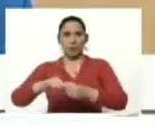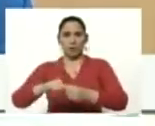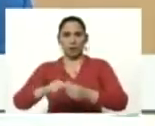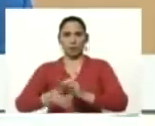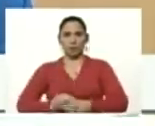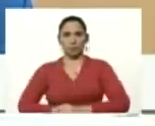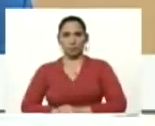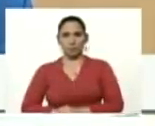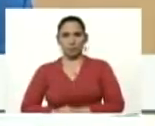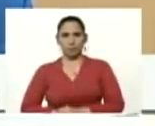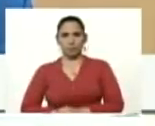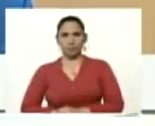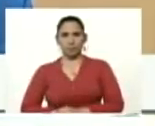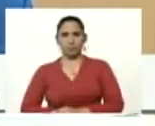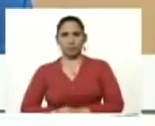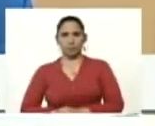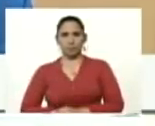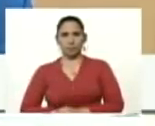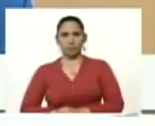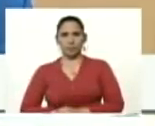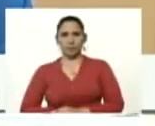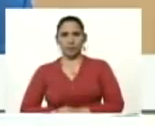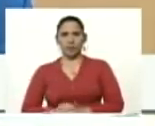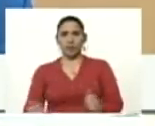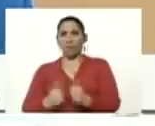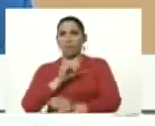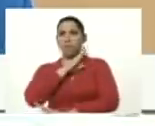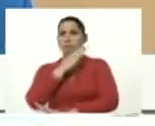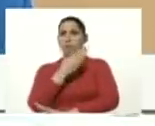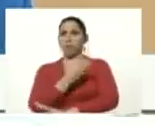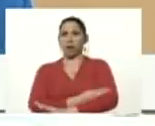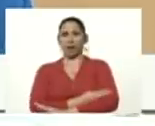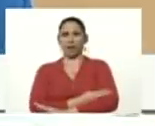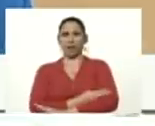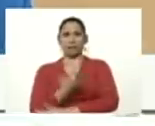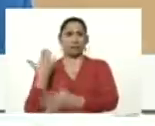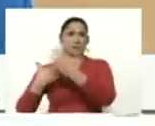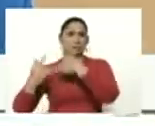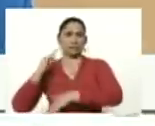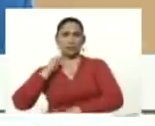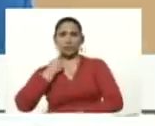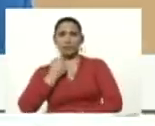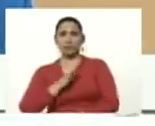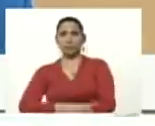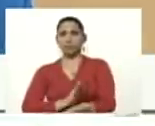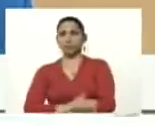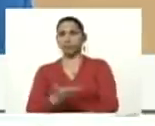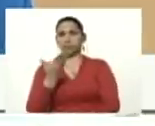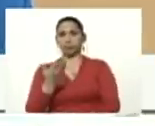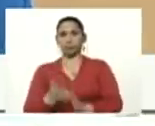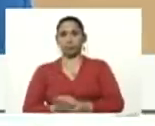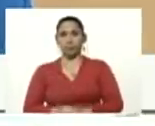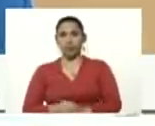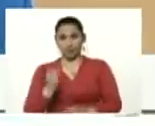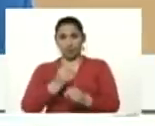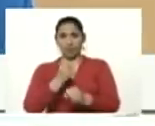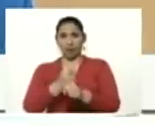Chiquinquirá, con fuertes antecedentes de hipertensión arterial y oficios del